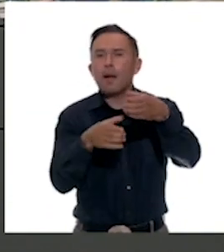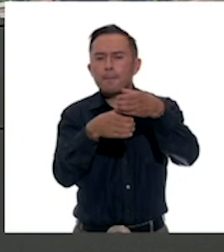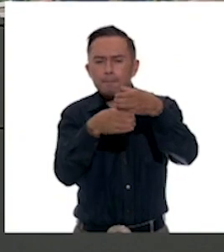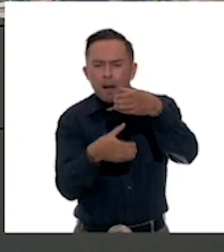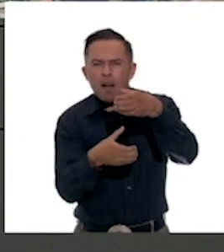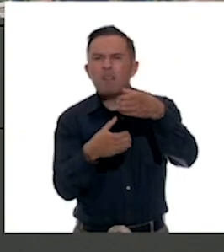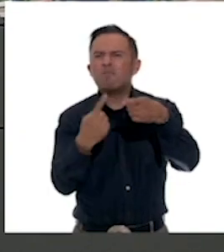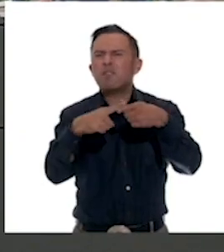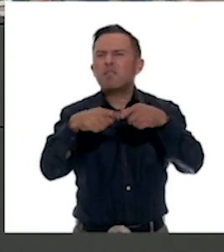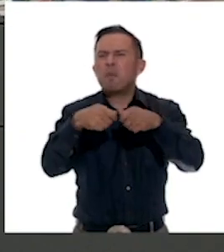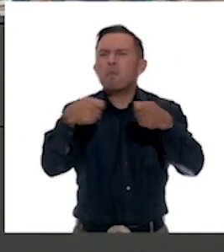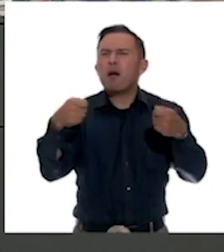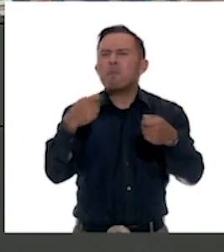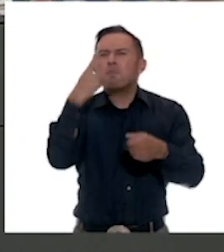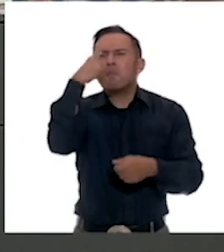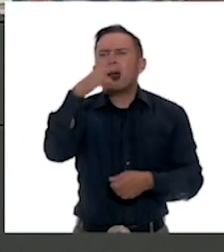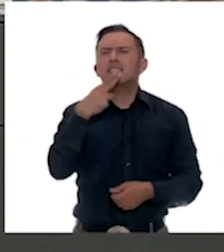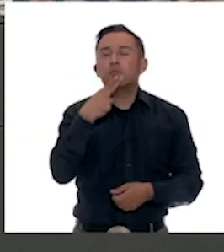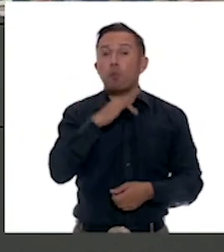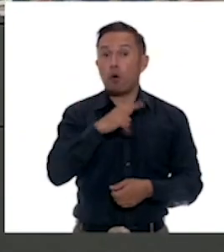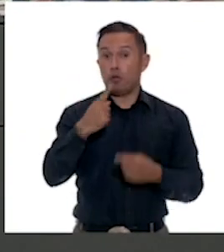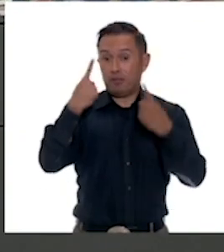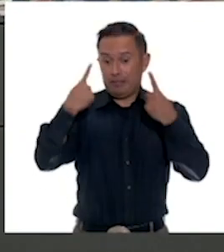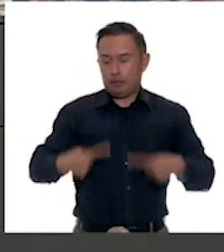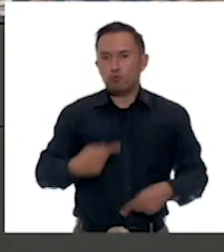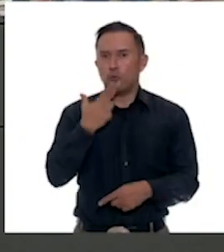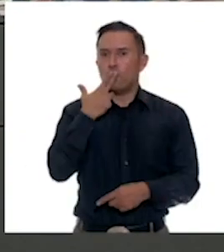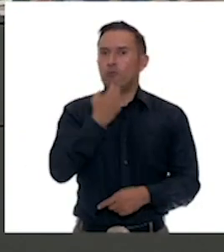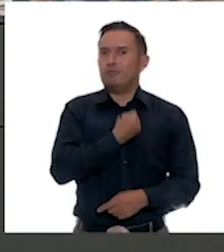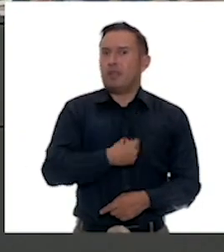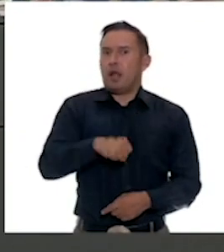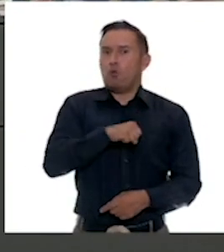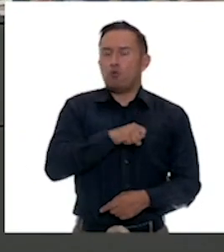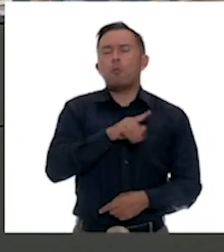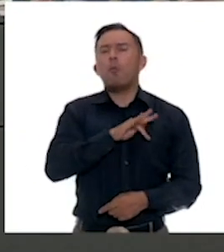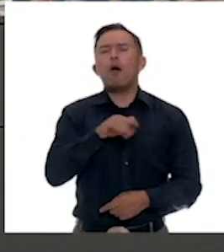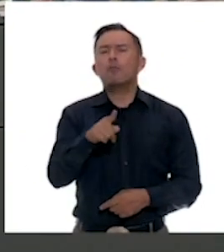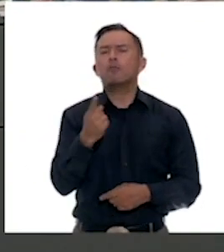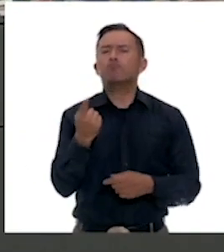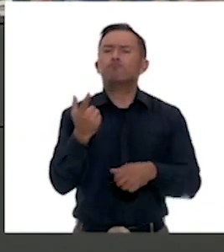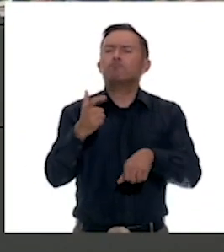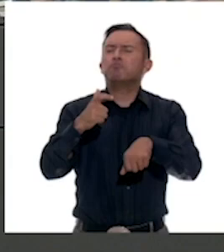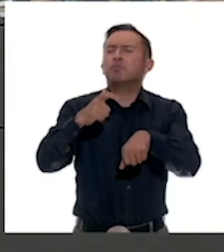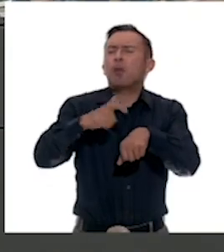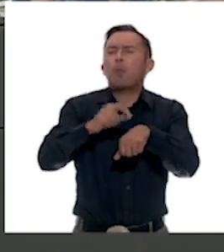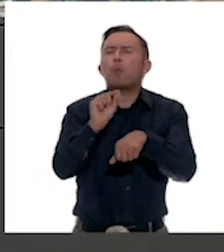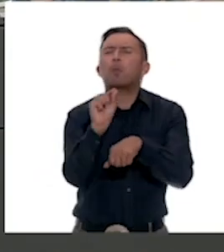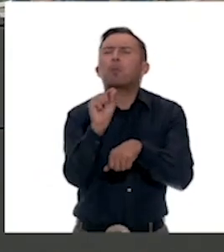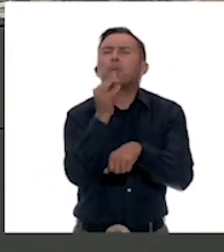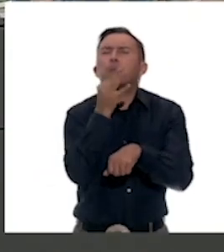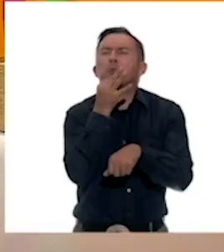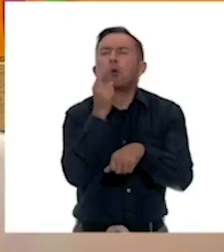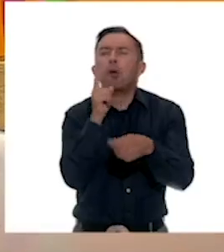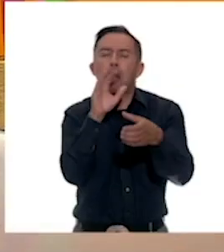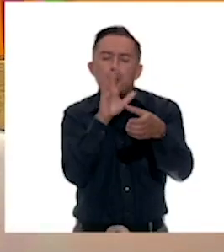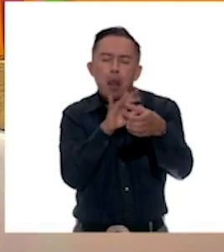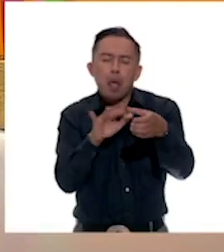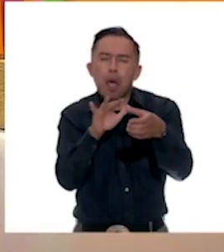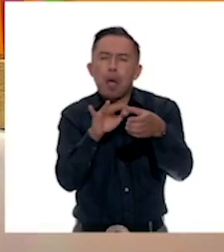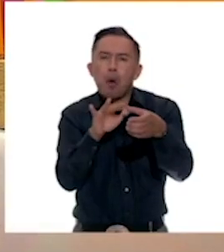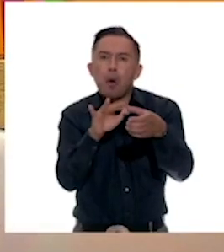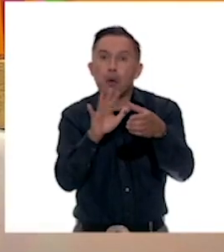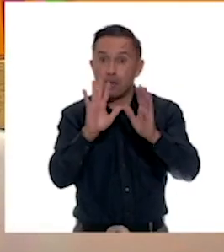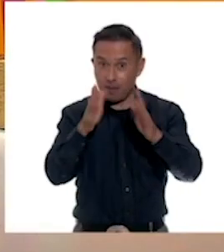cómo podemos cuidar nuestra salud? Solamente con dedicarle unos segundos de nuestro tiempo a leerlo. ¿Están listos para